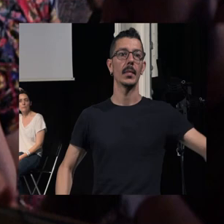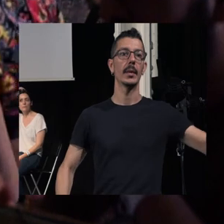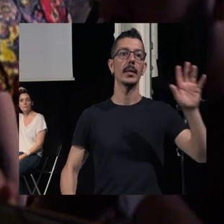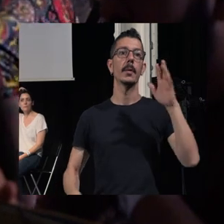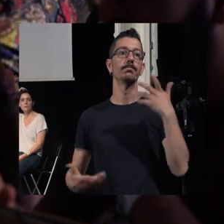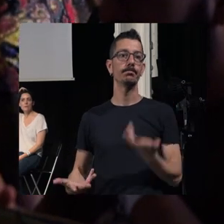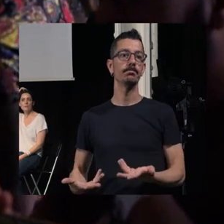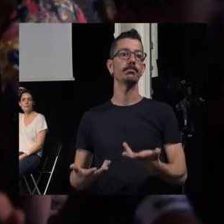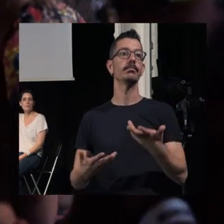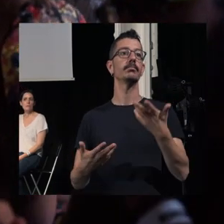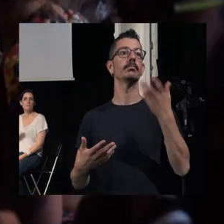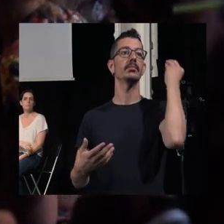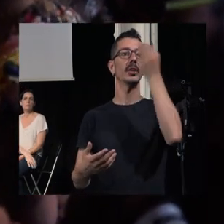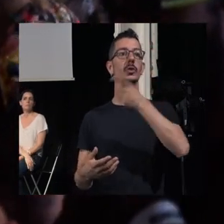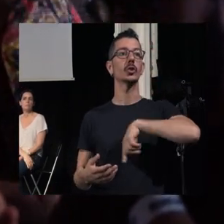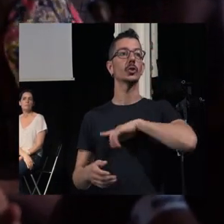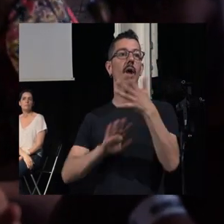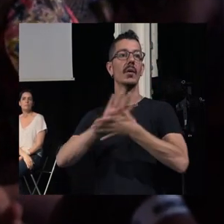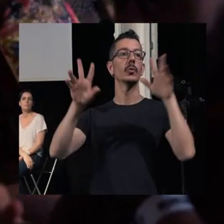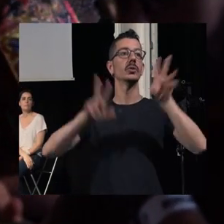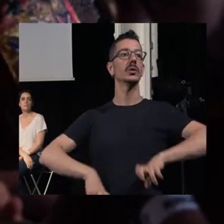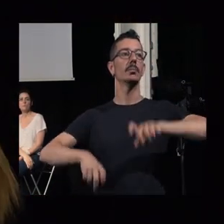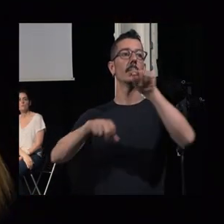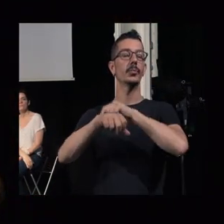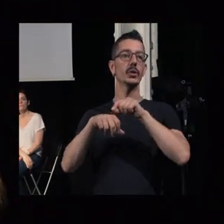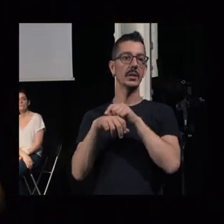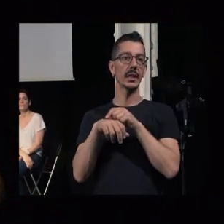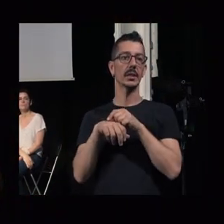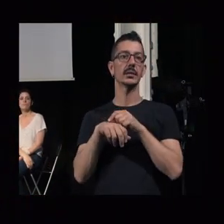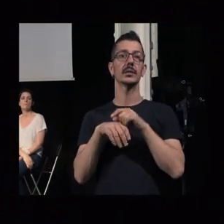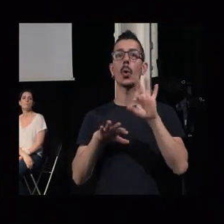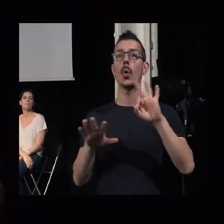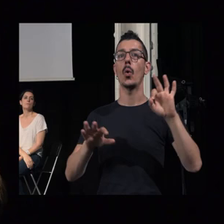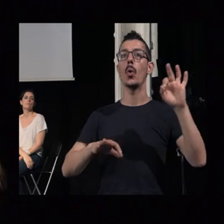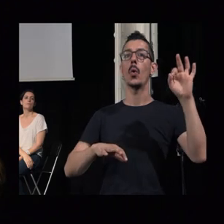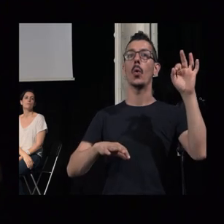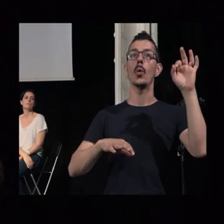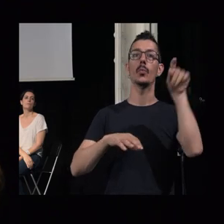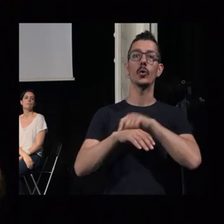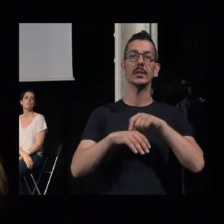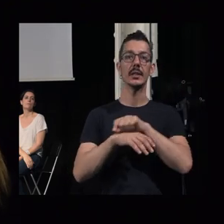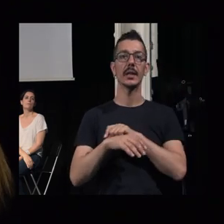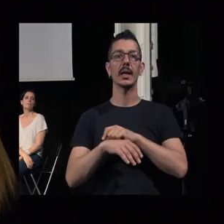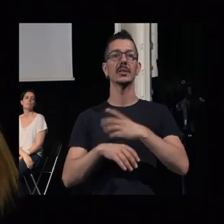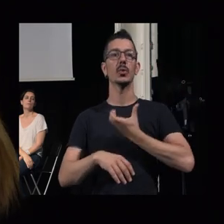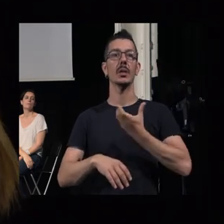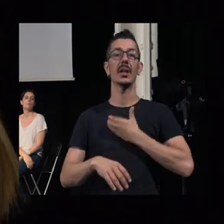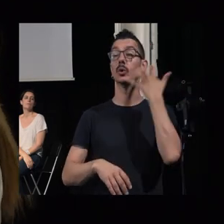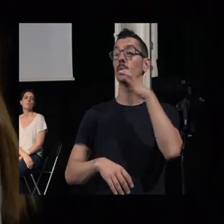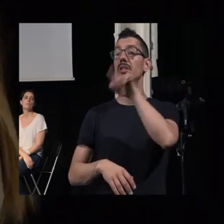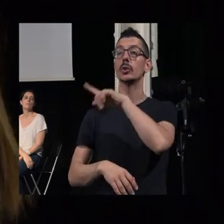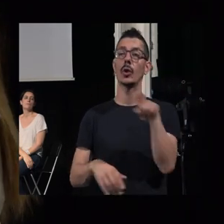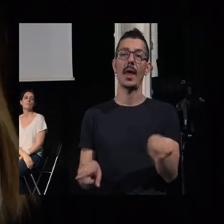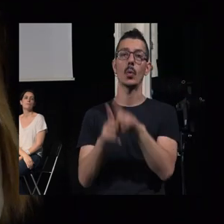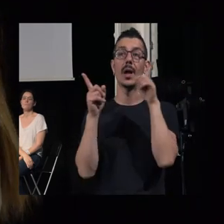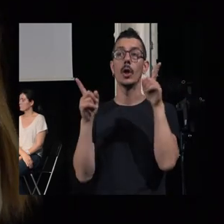Creo que cuando hablamos de políticas queer o de políticas municipalistas, sean queer o no, tenemos que tener muy en